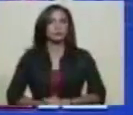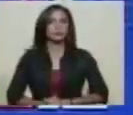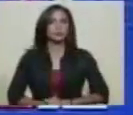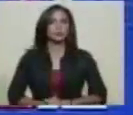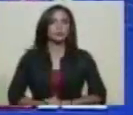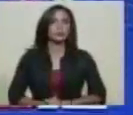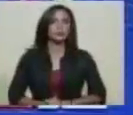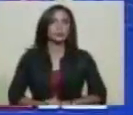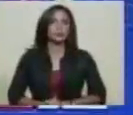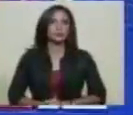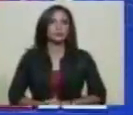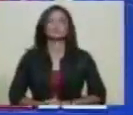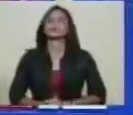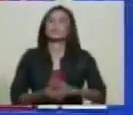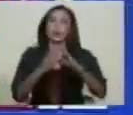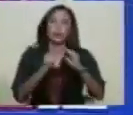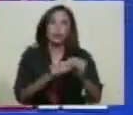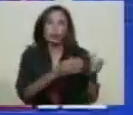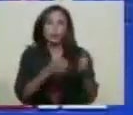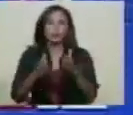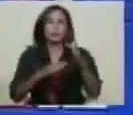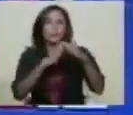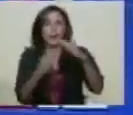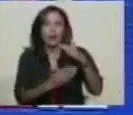la estructura de base.